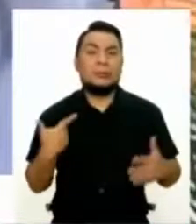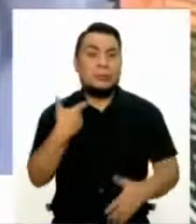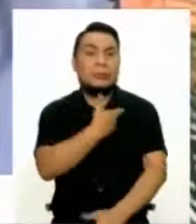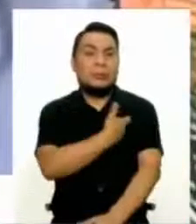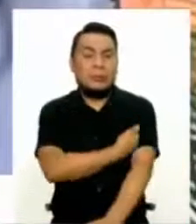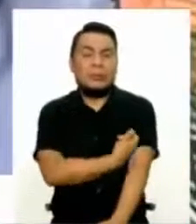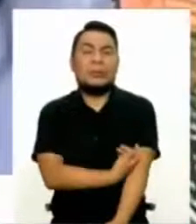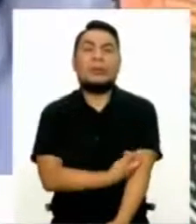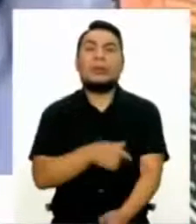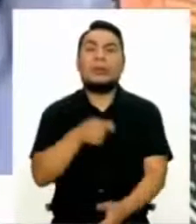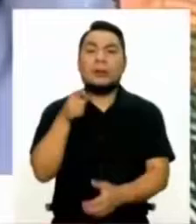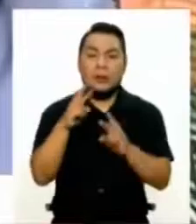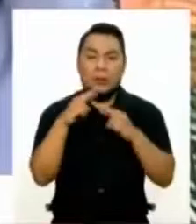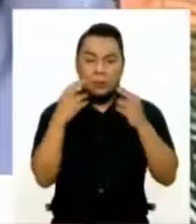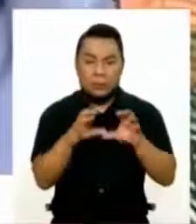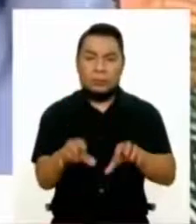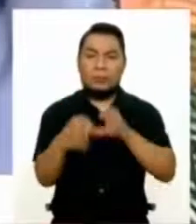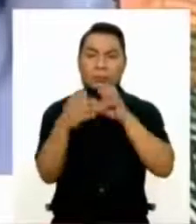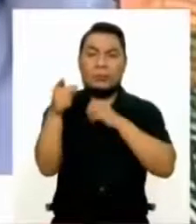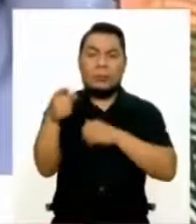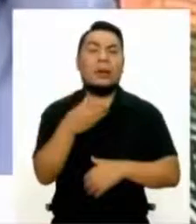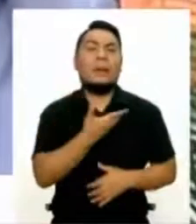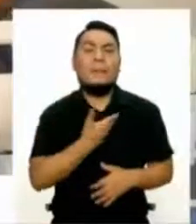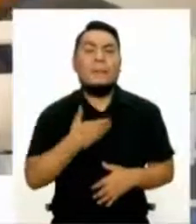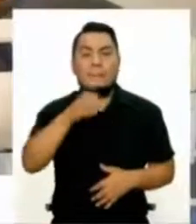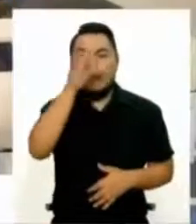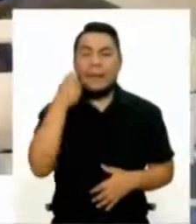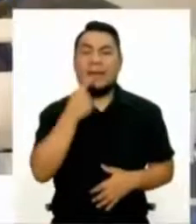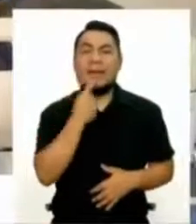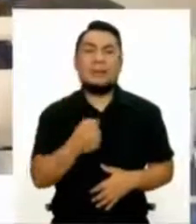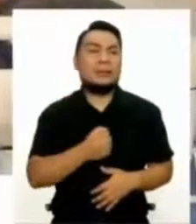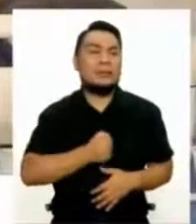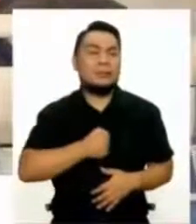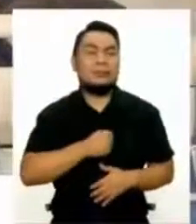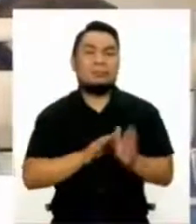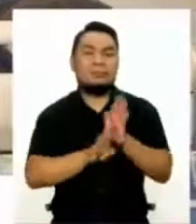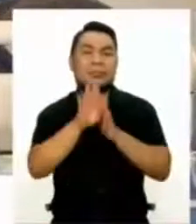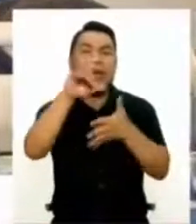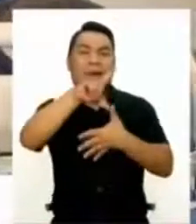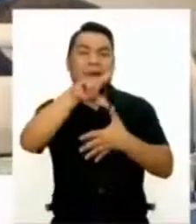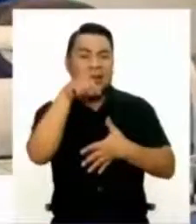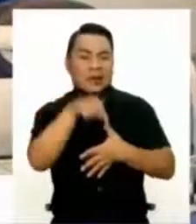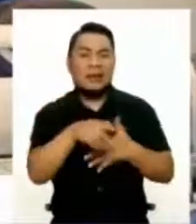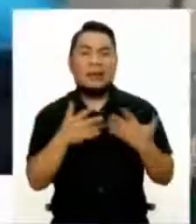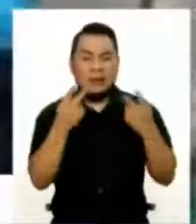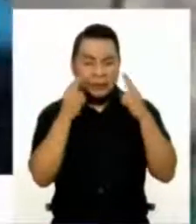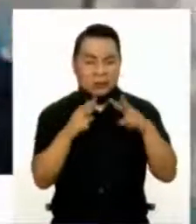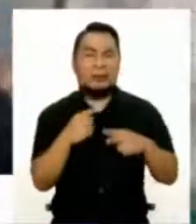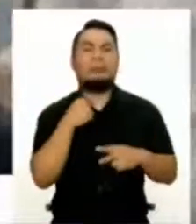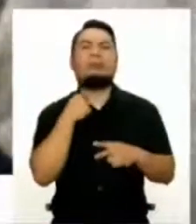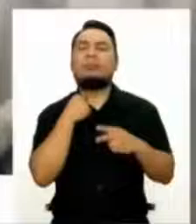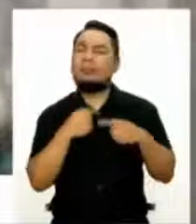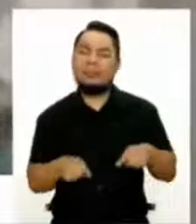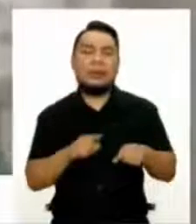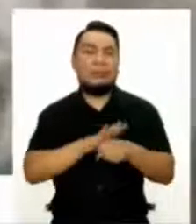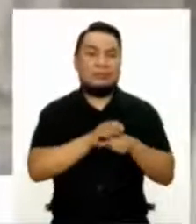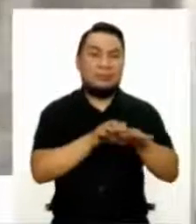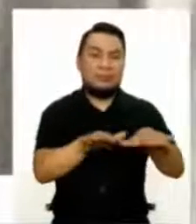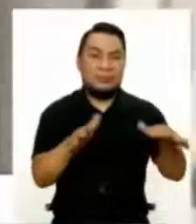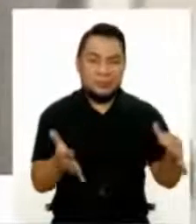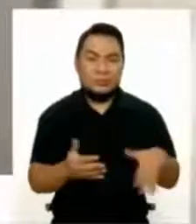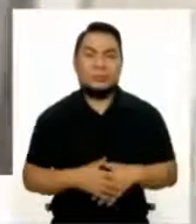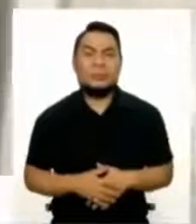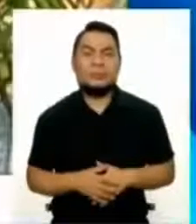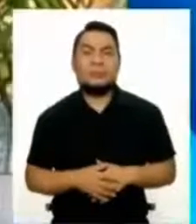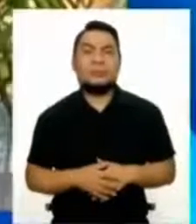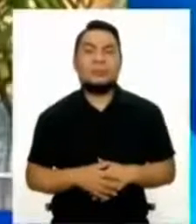de vacunas. En la sesión virtual, el mandatario lamentó que el progreso de América Latina se haya visto afectado por la pandemia